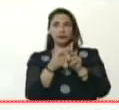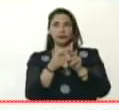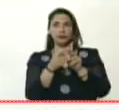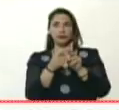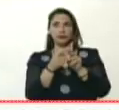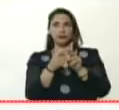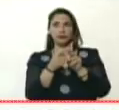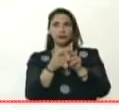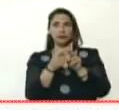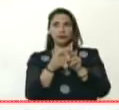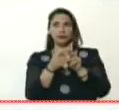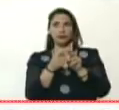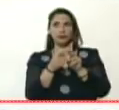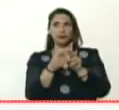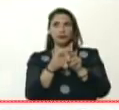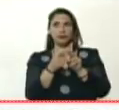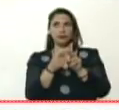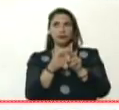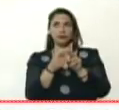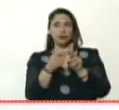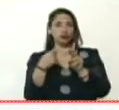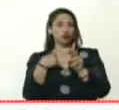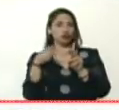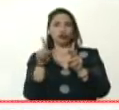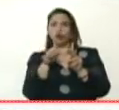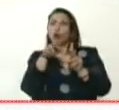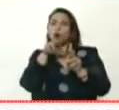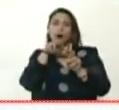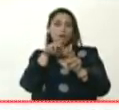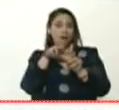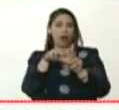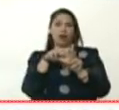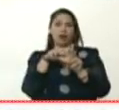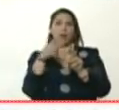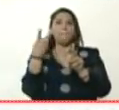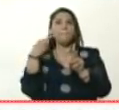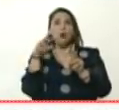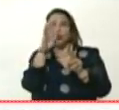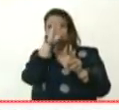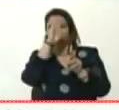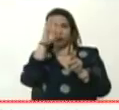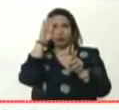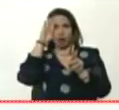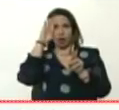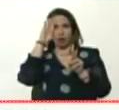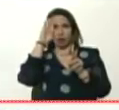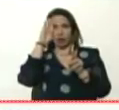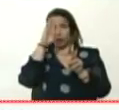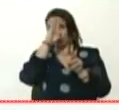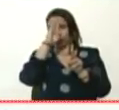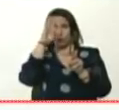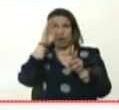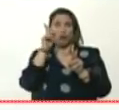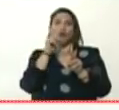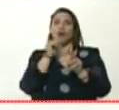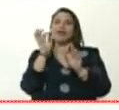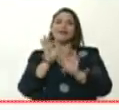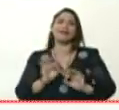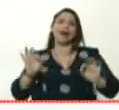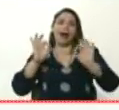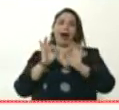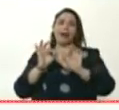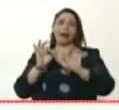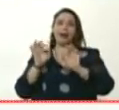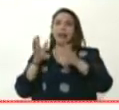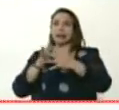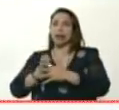Segundo, no. Yo no voy a hablar por Diosdado. Diosdado no tiene nada que hablar con Estados Unidos. Yo iría a hablar por